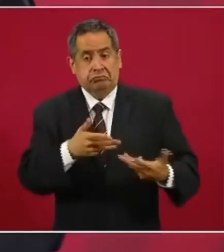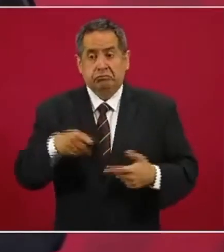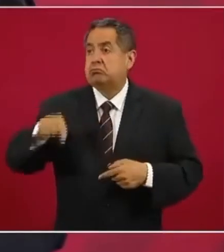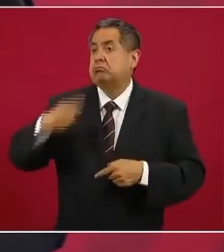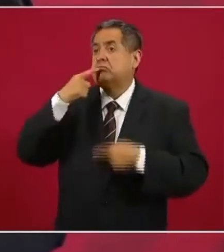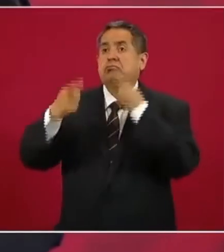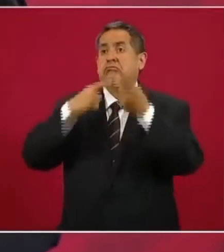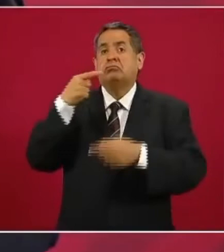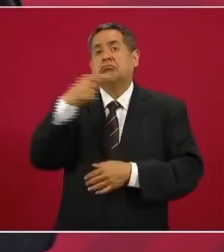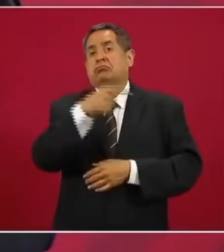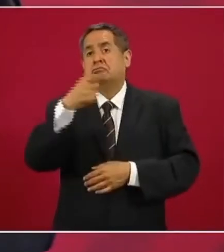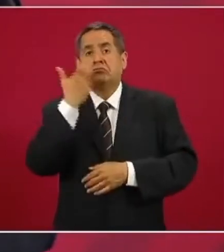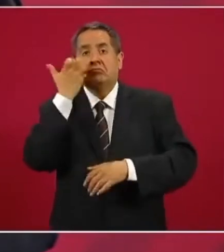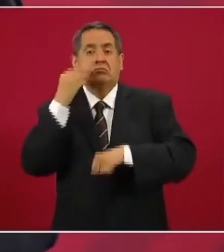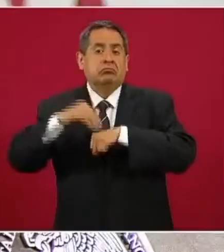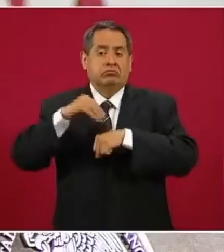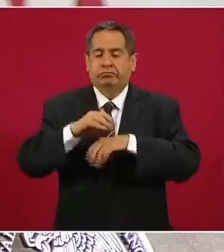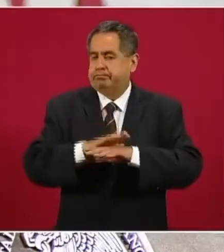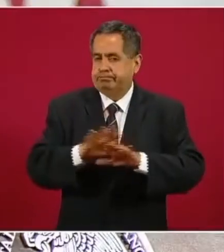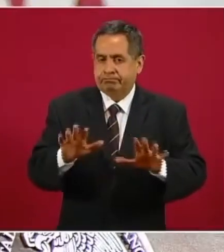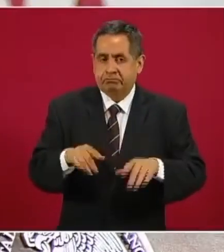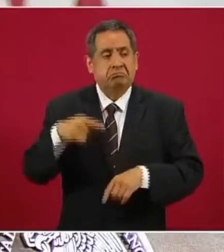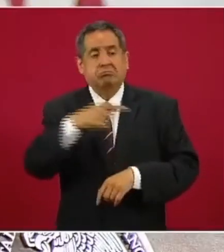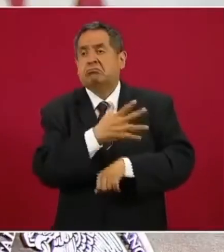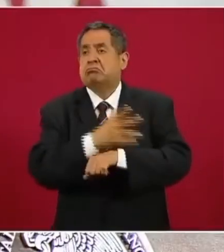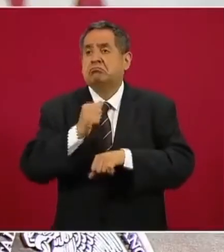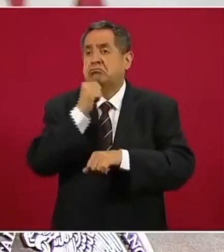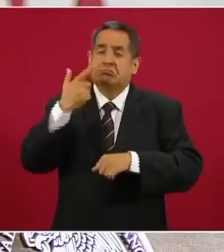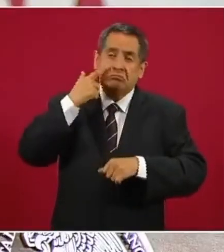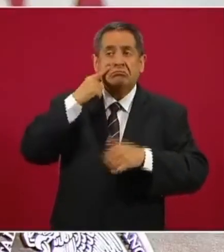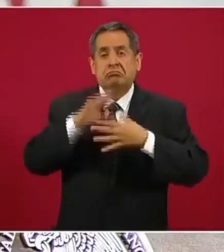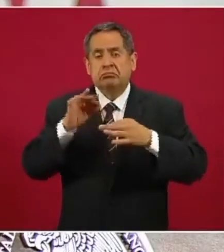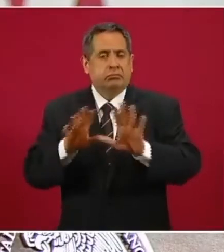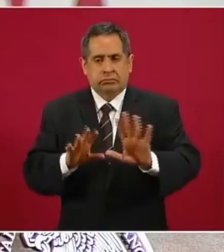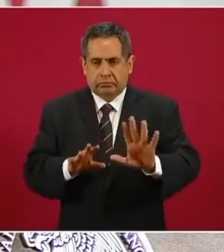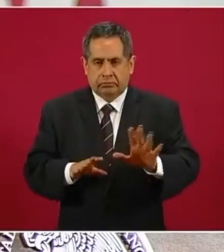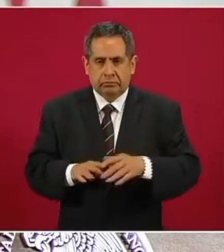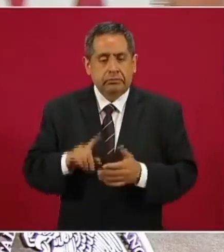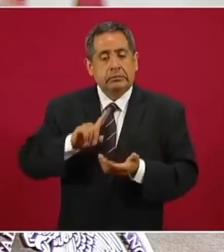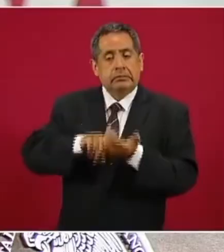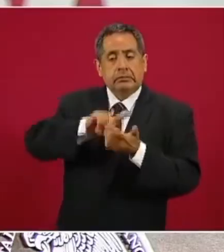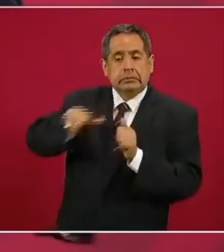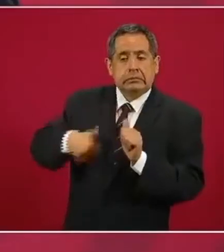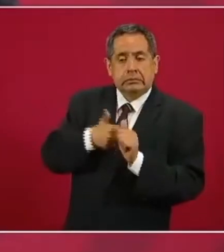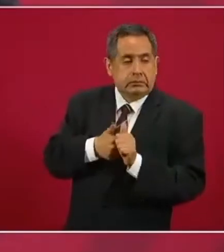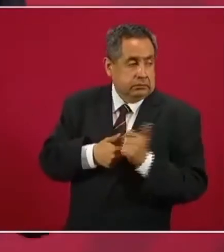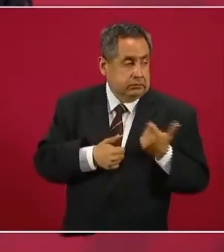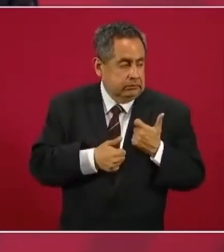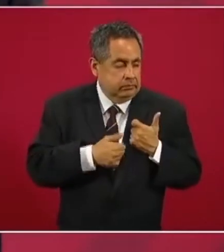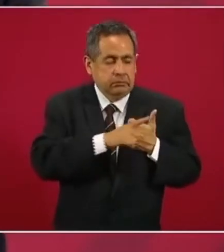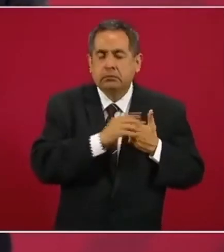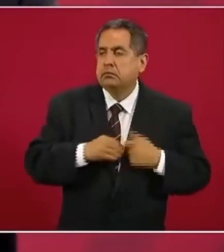decirles, ¿no?, de que no son honestos y demás. mandados por los rivales. Eso